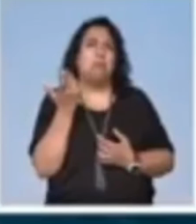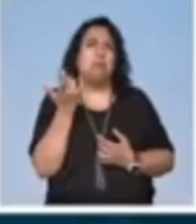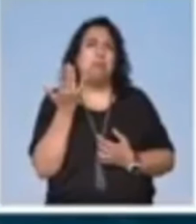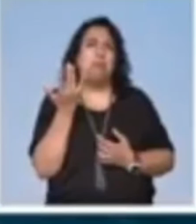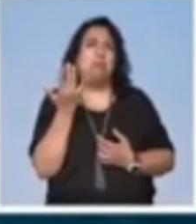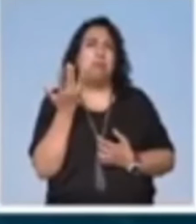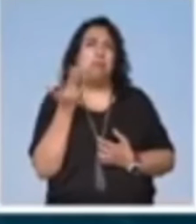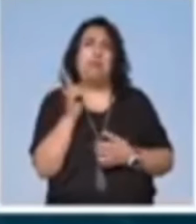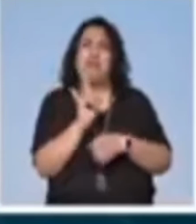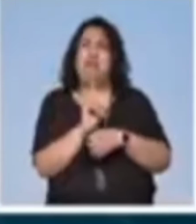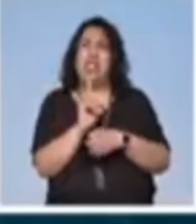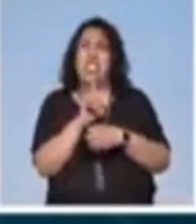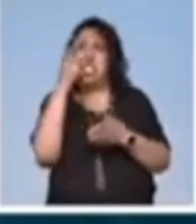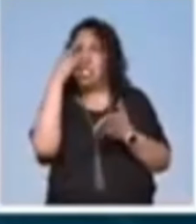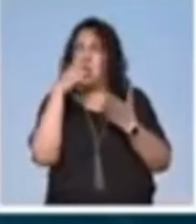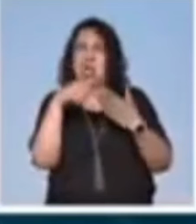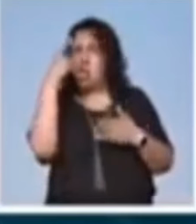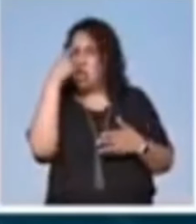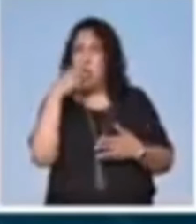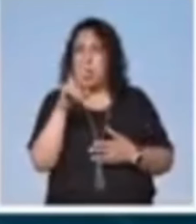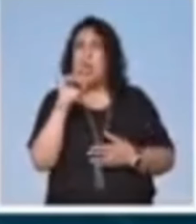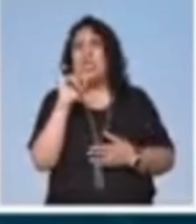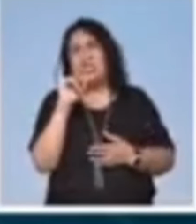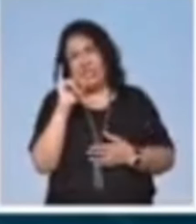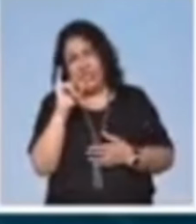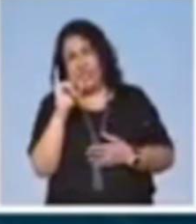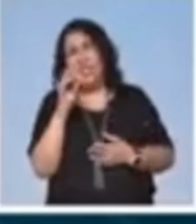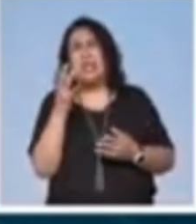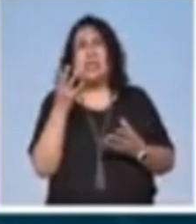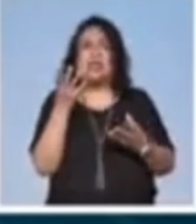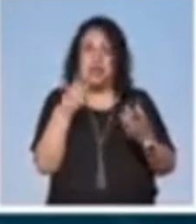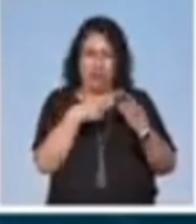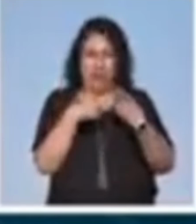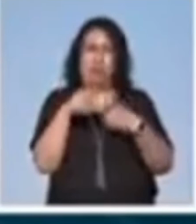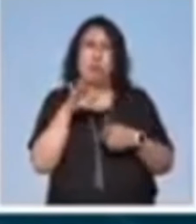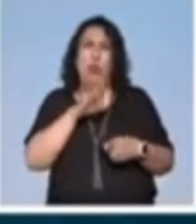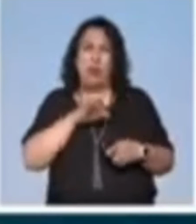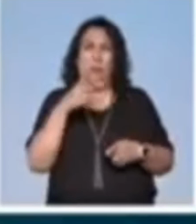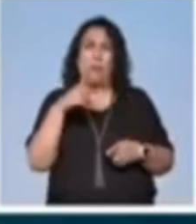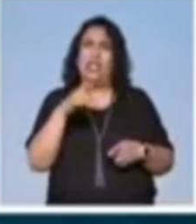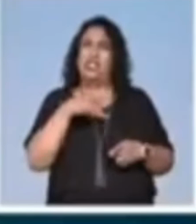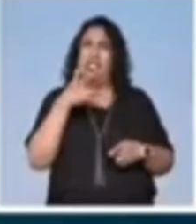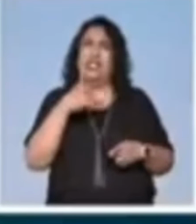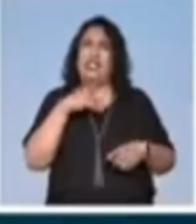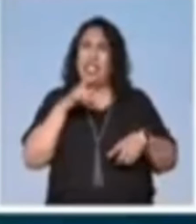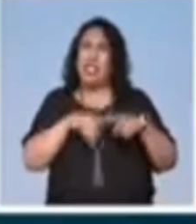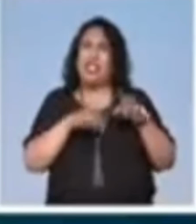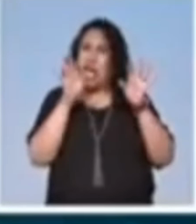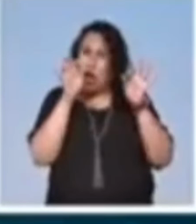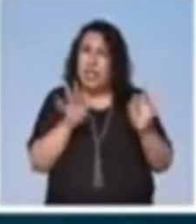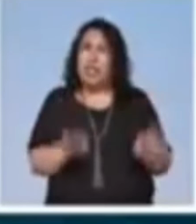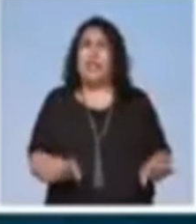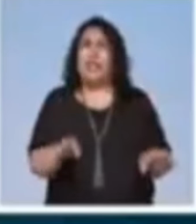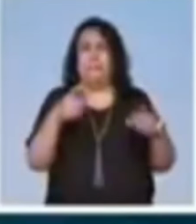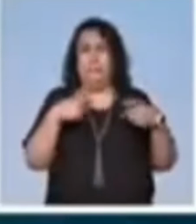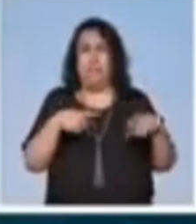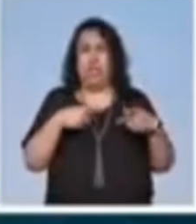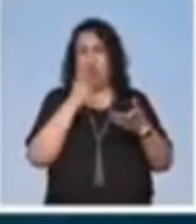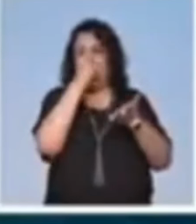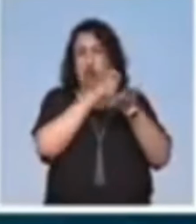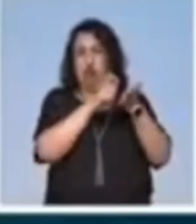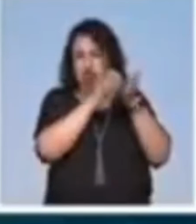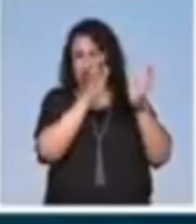ficción. Ficción es que no creo. O sea, sí puede llegar a tener mucha variación, pero siento que se quita la originalidad que tiene un artista